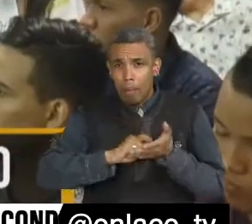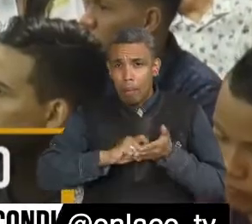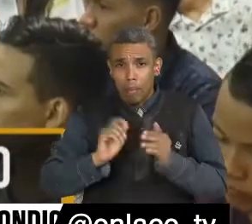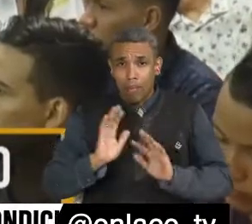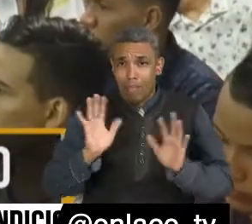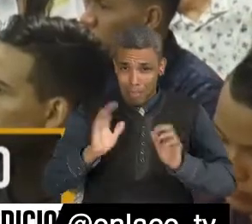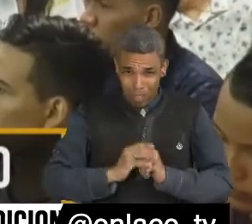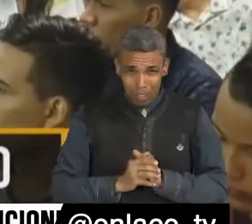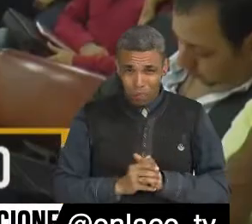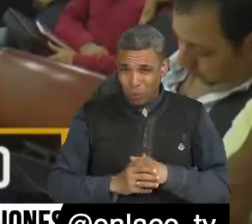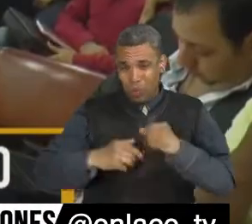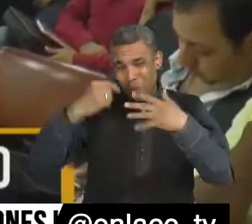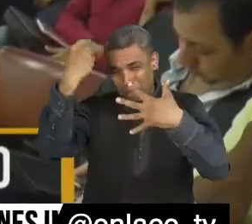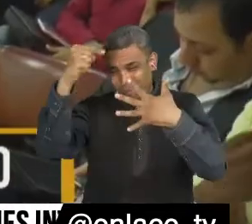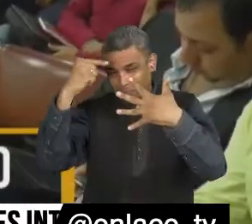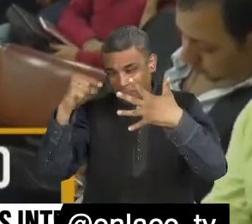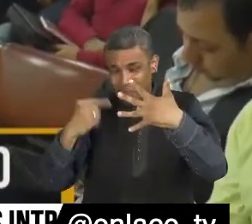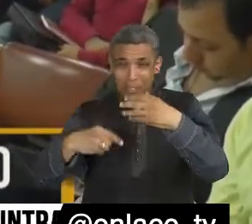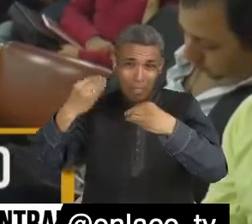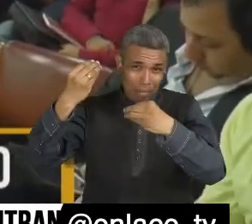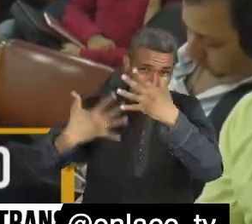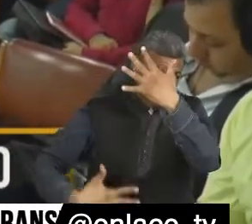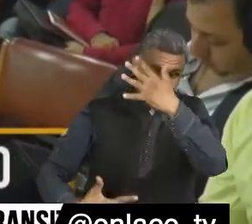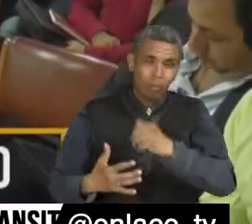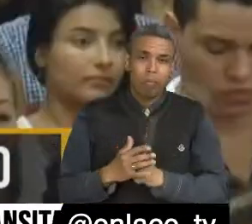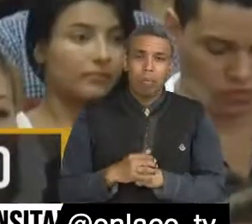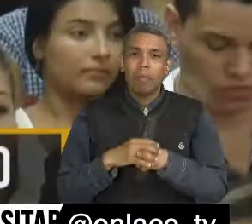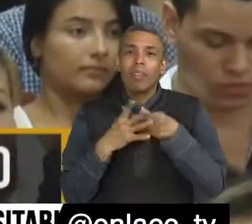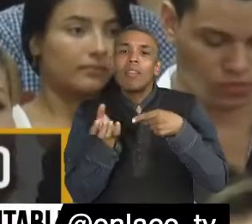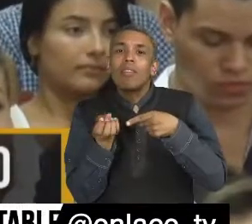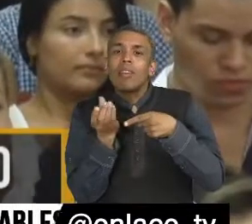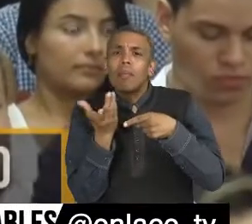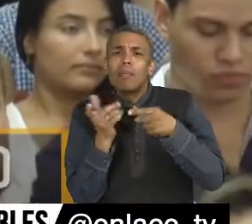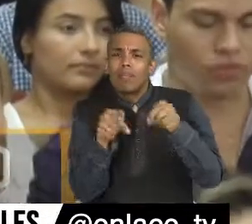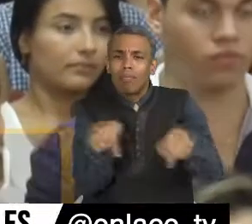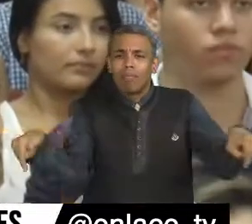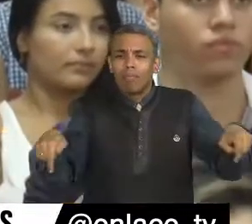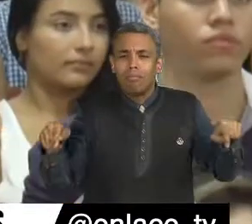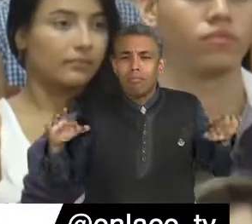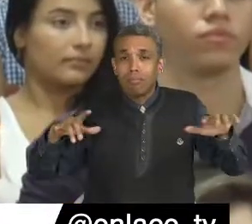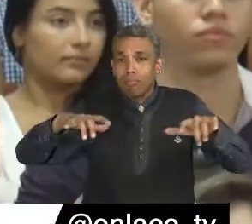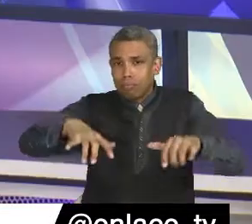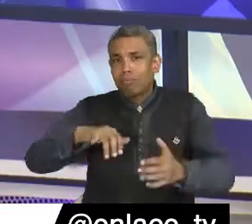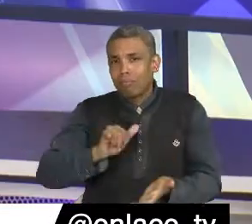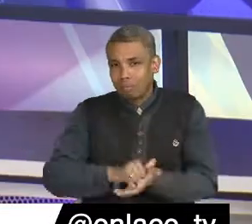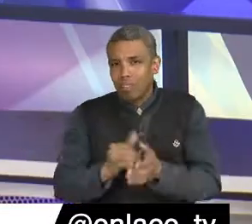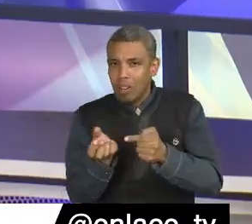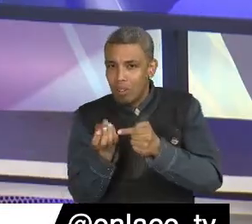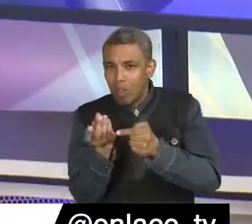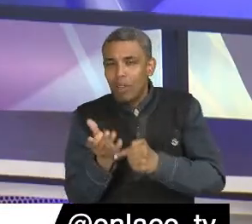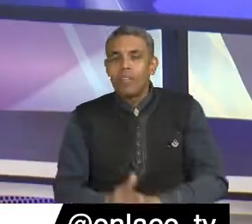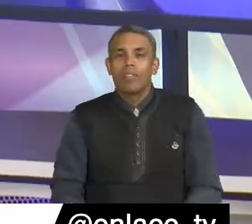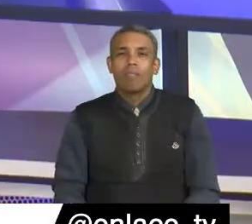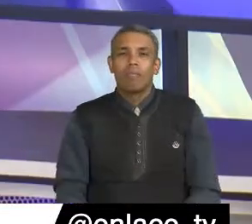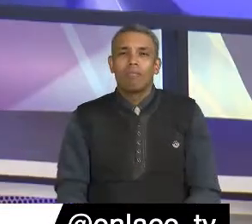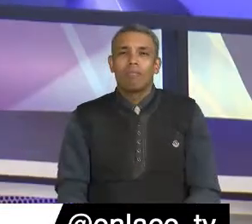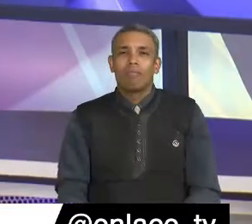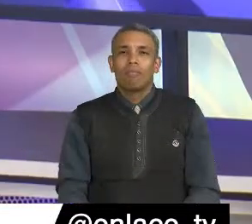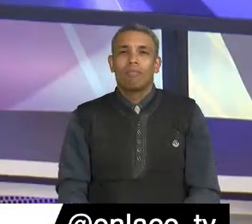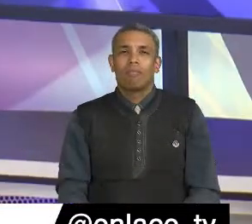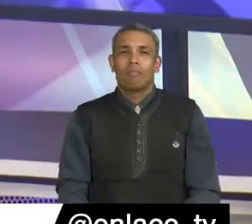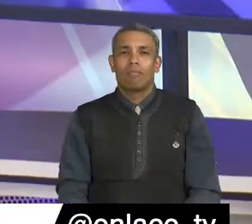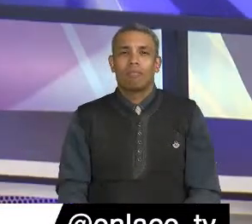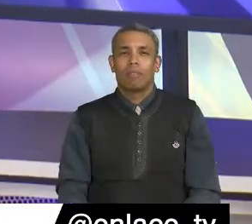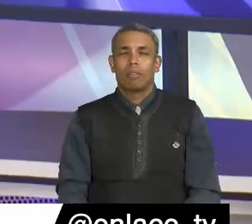tiene muchísimas facetas. El auditorio de la Escuela Normal Superior sirvió de escenario para este encuentro. Aprende y practica